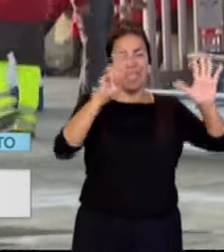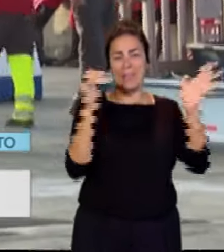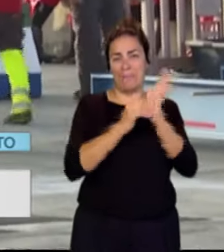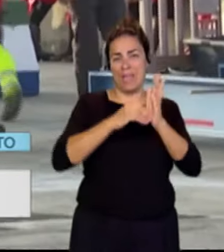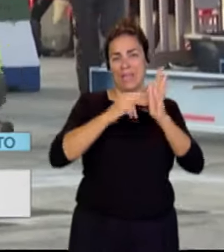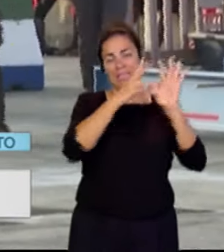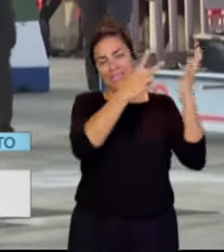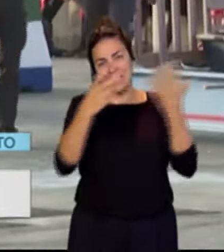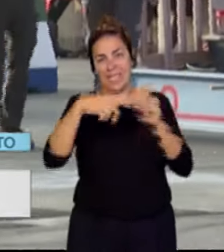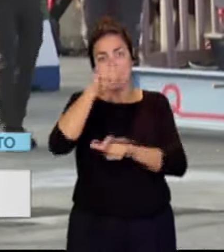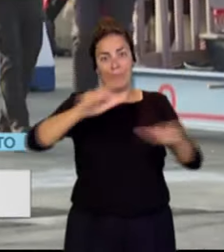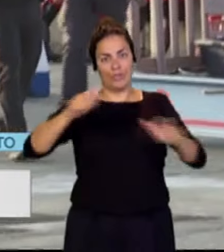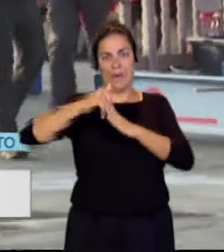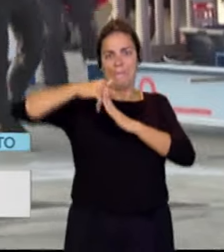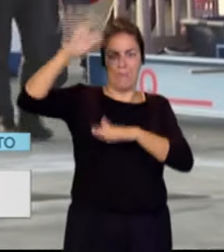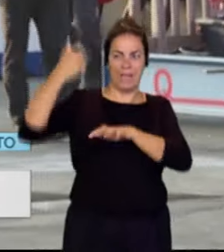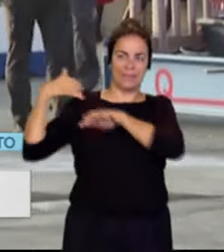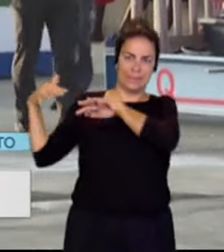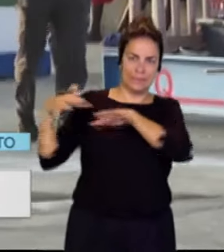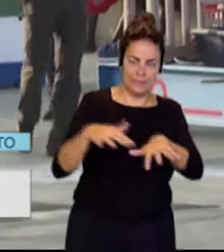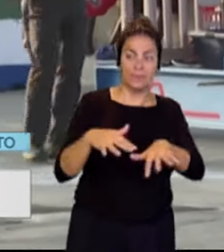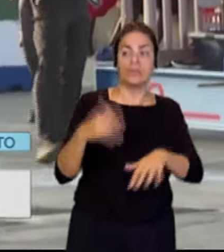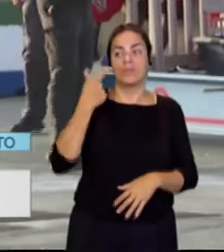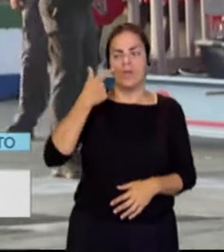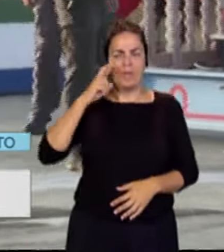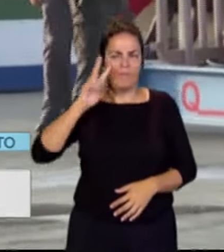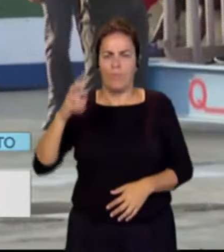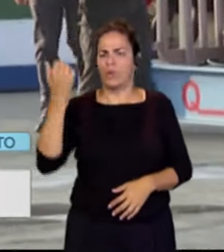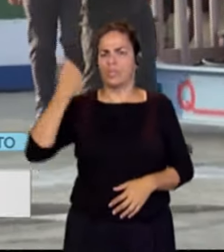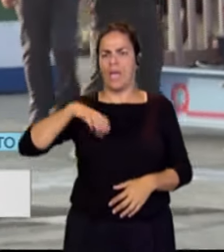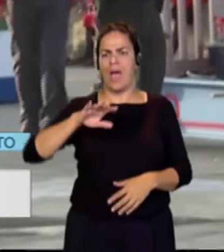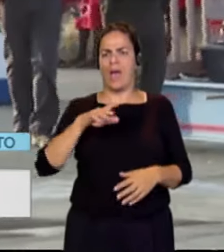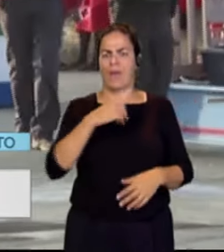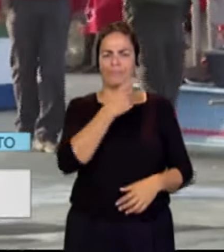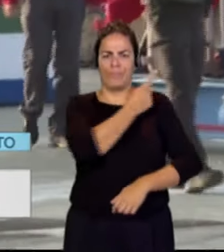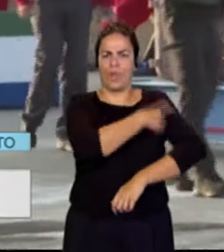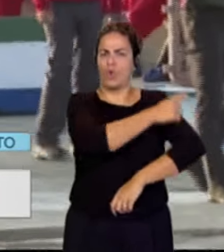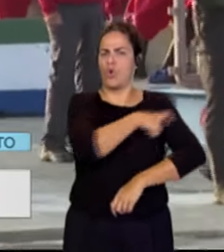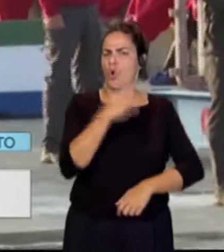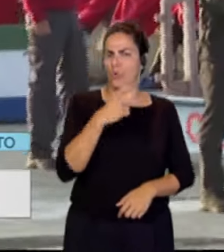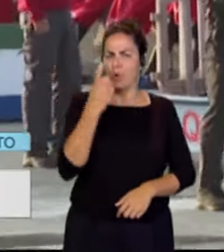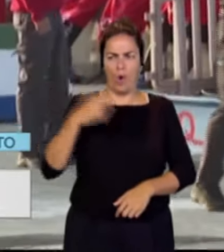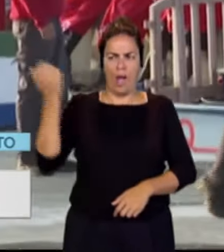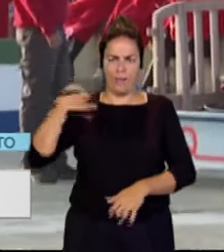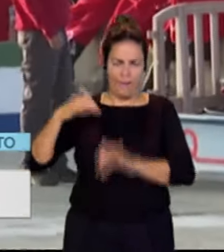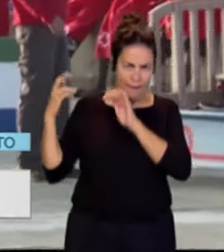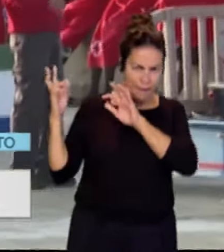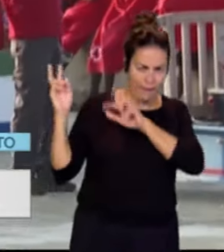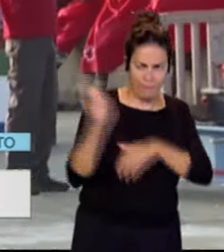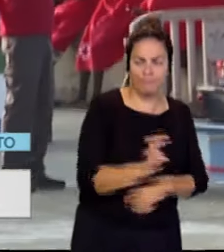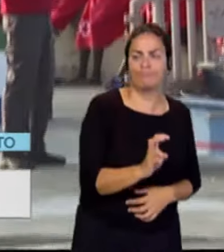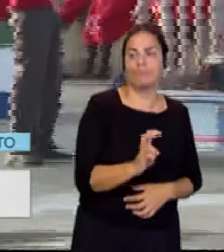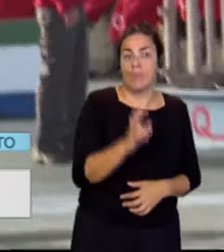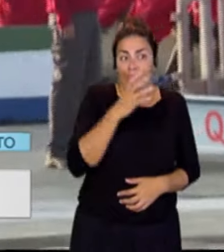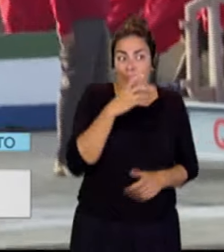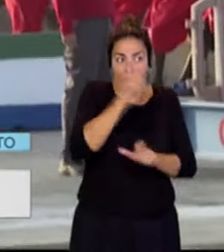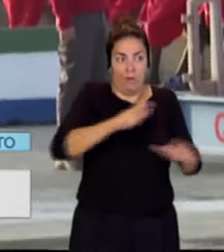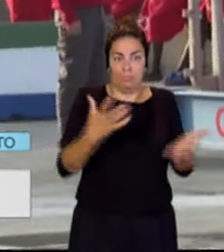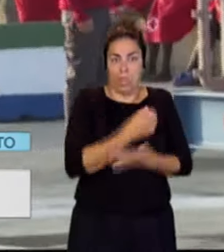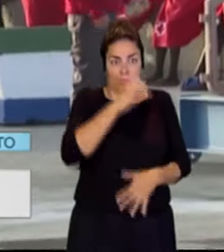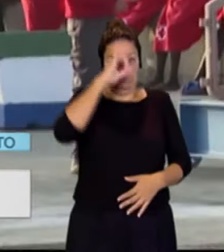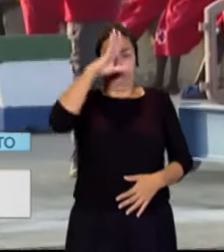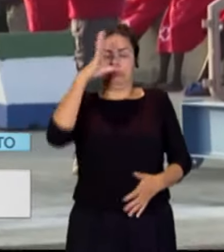personas estamos viendo todo ese despliegue ya ha llegado el dispositivo de Cruz Roja como decía pues ha cogido a todo el mundo por sorpresa